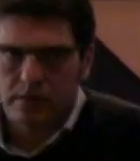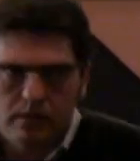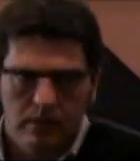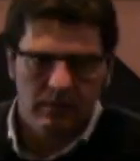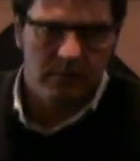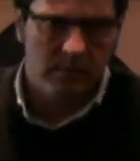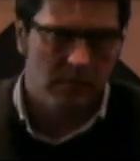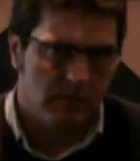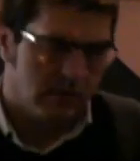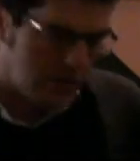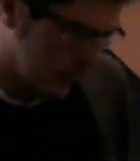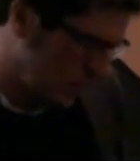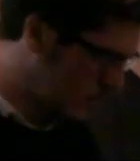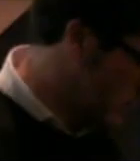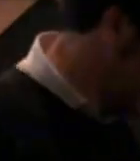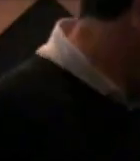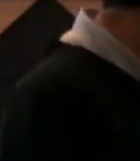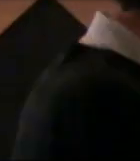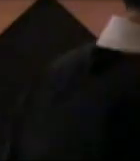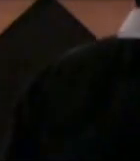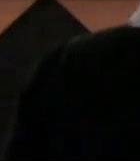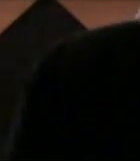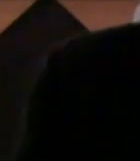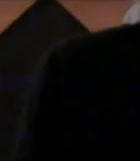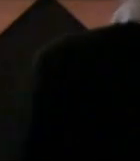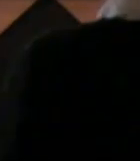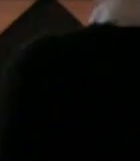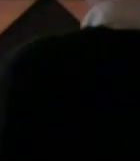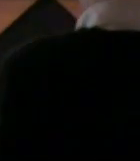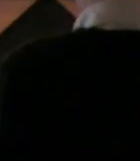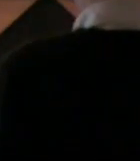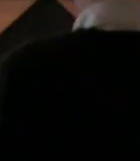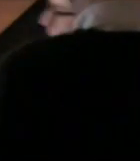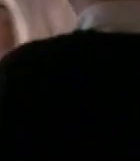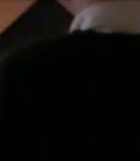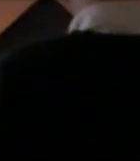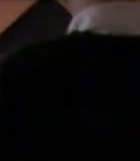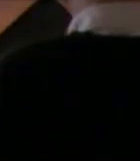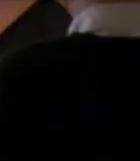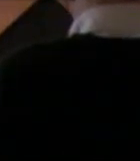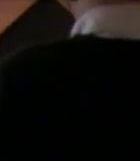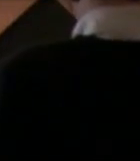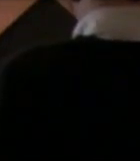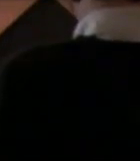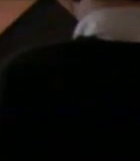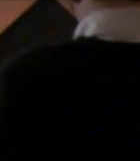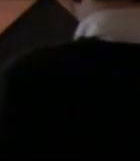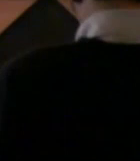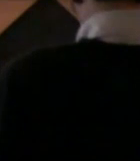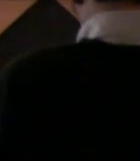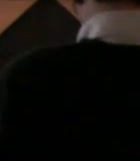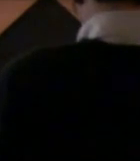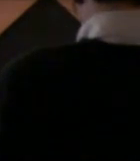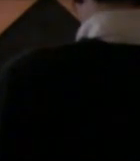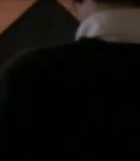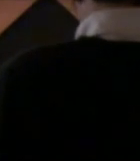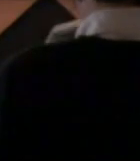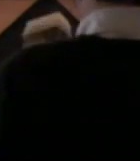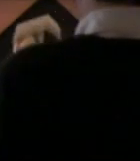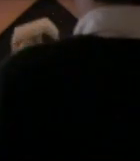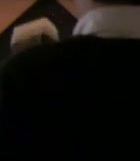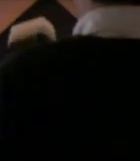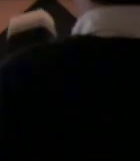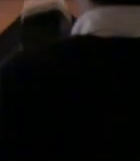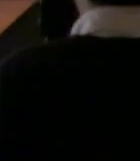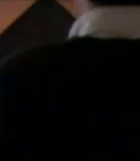Concretamente, el Instituto Andaluz de la Mujer acaba de editar una guía para ese uso igualitario del lenguaje que se llama Piensas como hablas. La